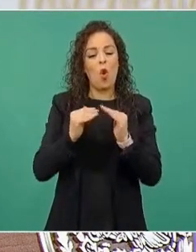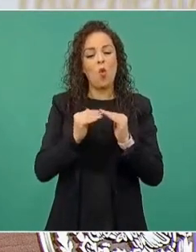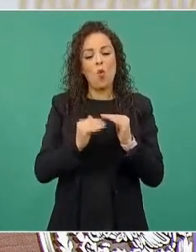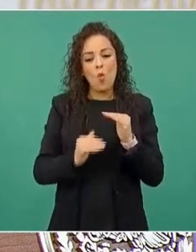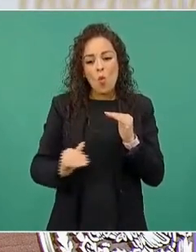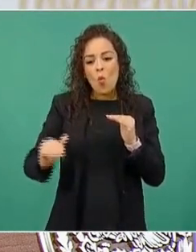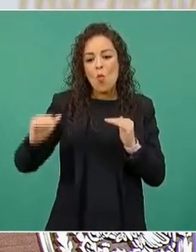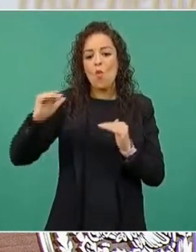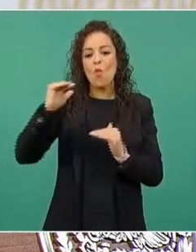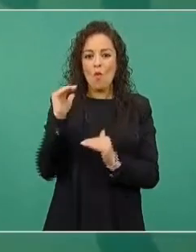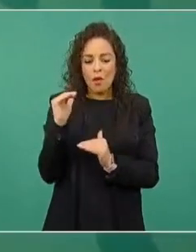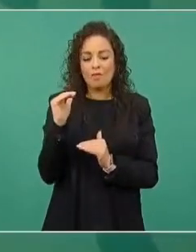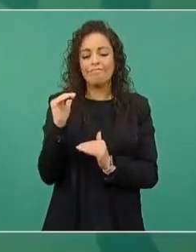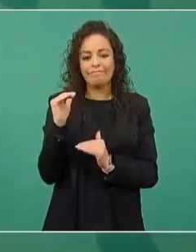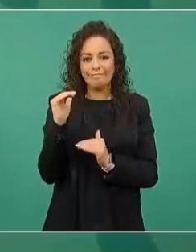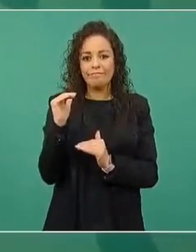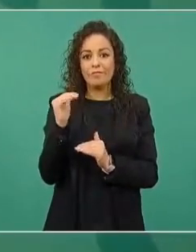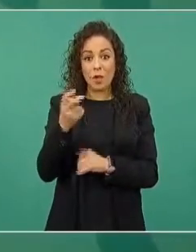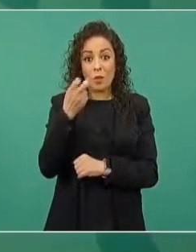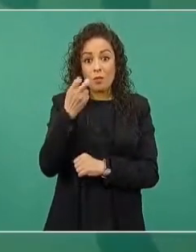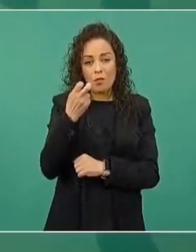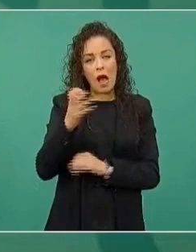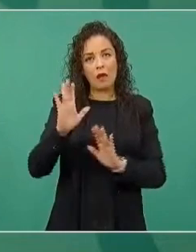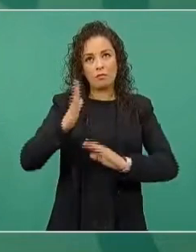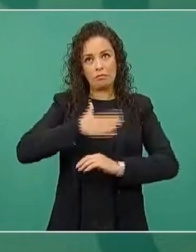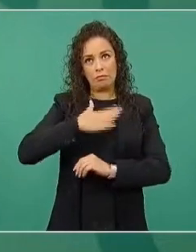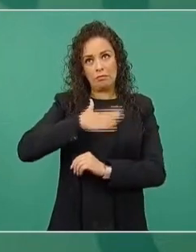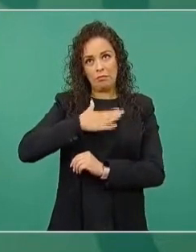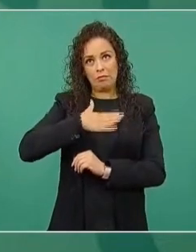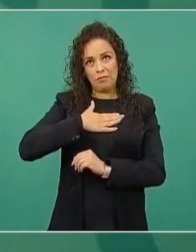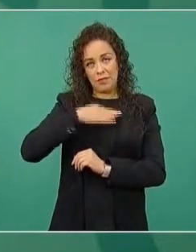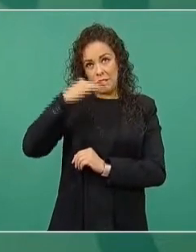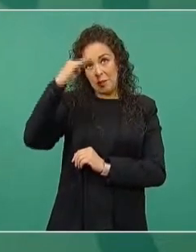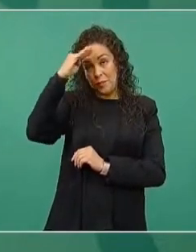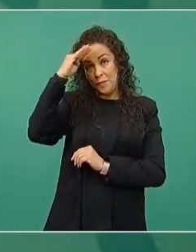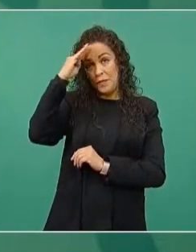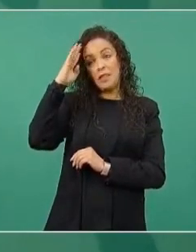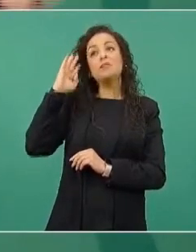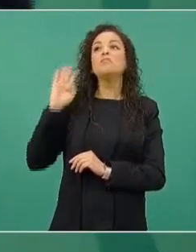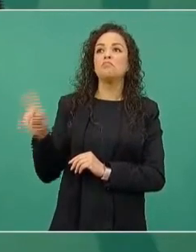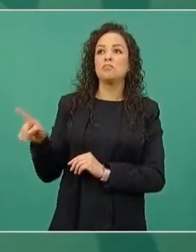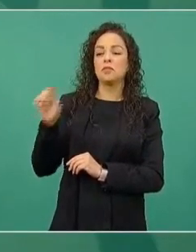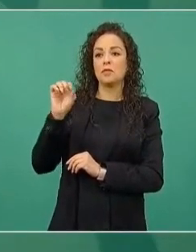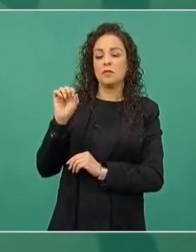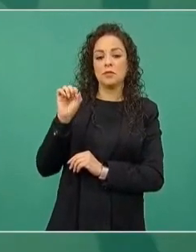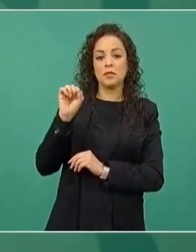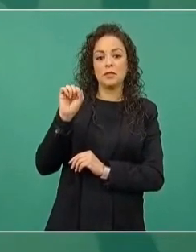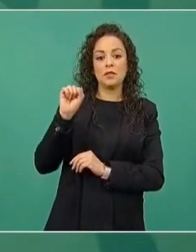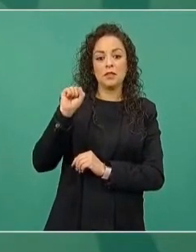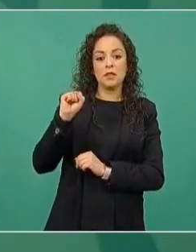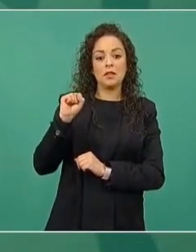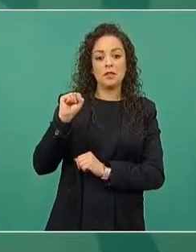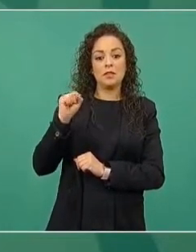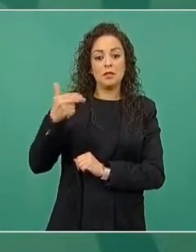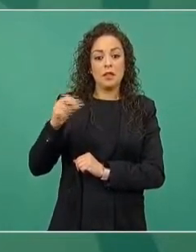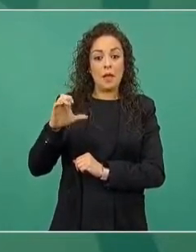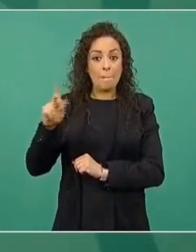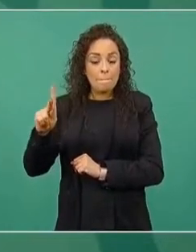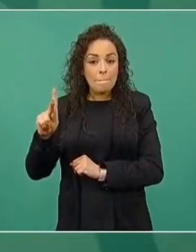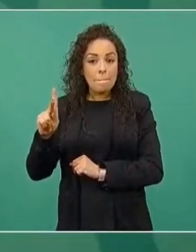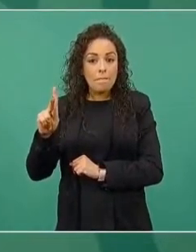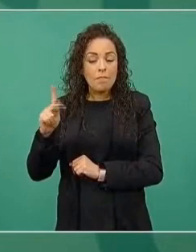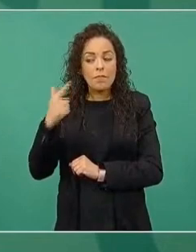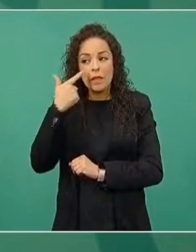yo pienso que Hacienda optaría por pagar la deuda en los